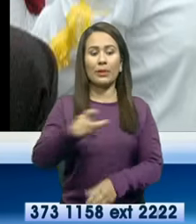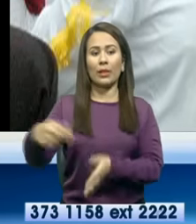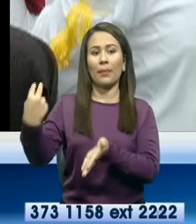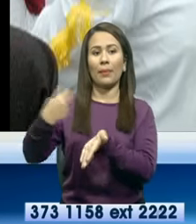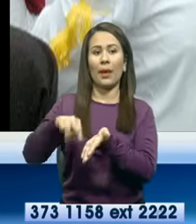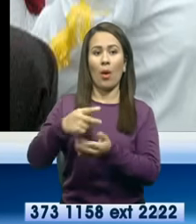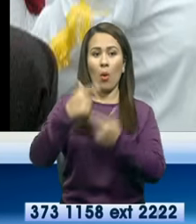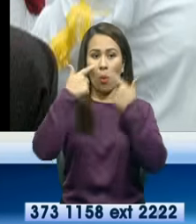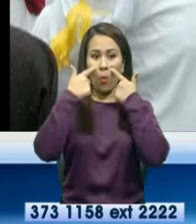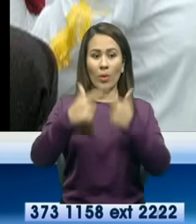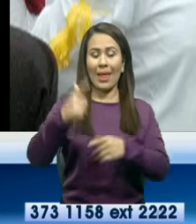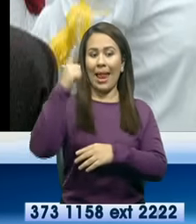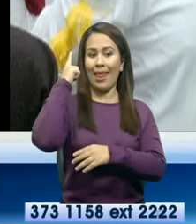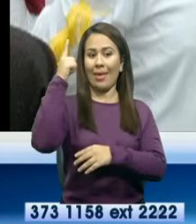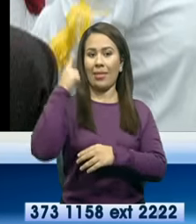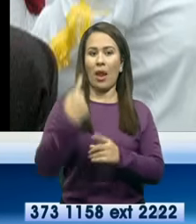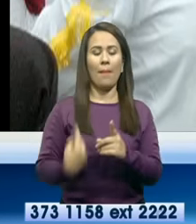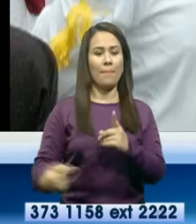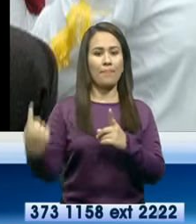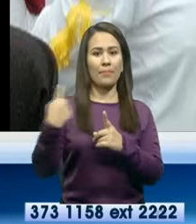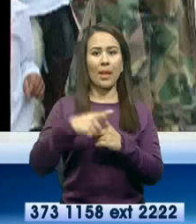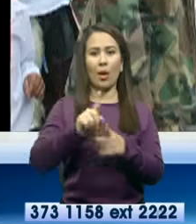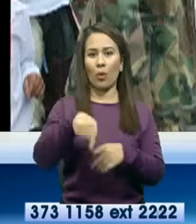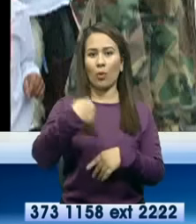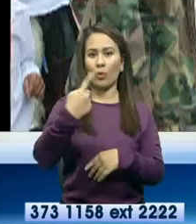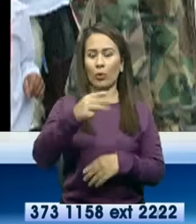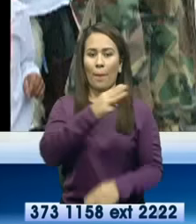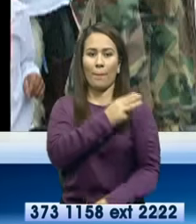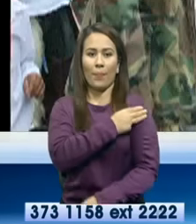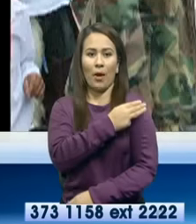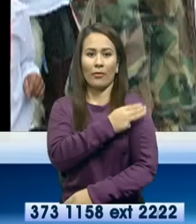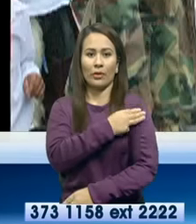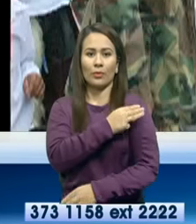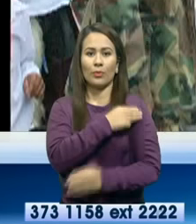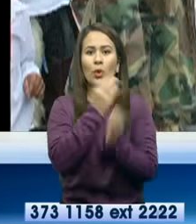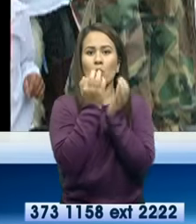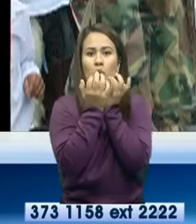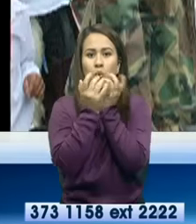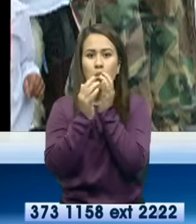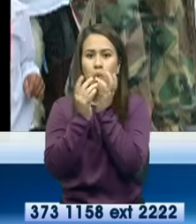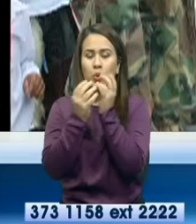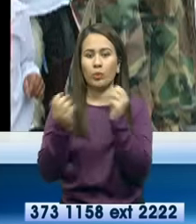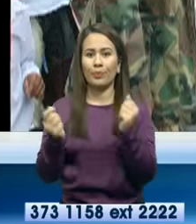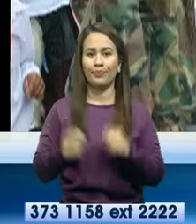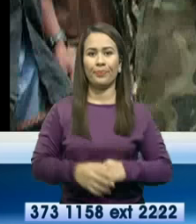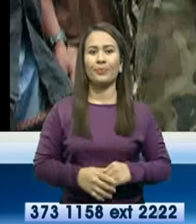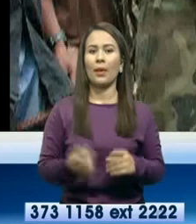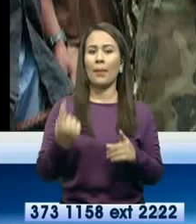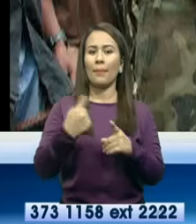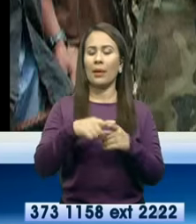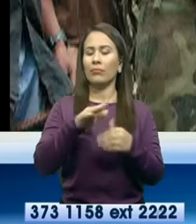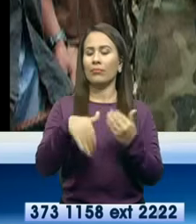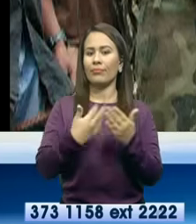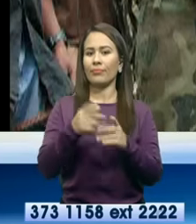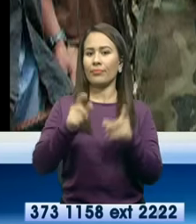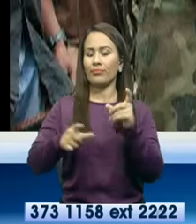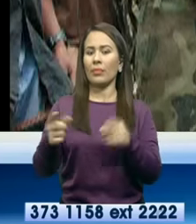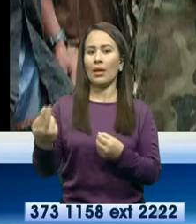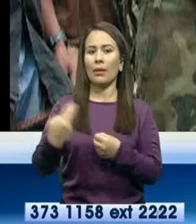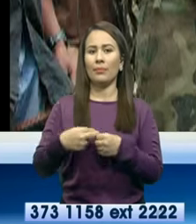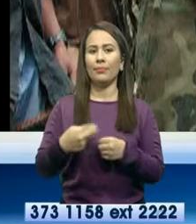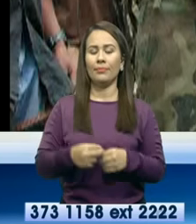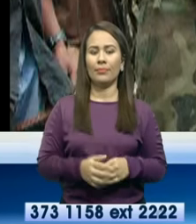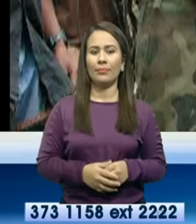Sí. Y luego también hay los maestros flauteros, los maestros de rondín. Y esos son los personajes